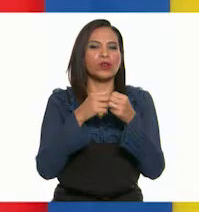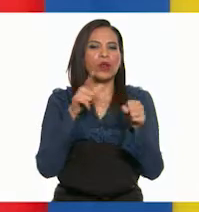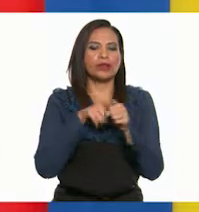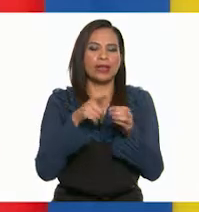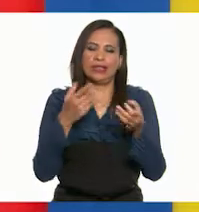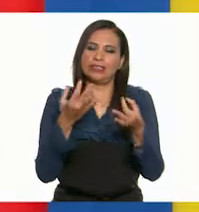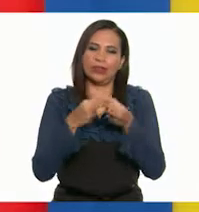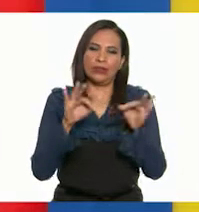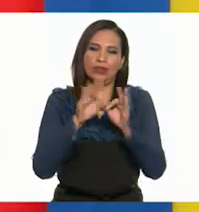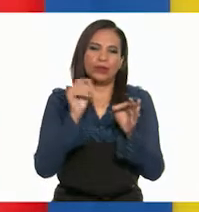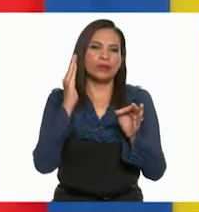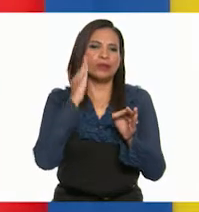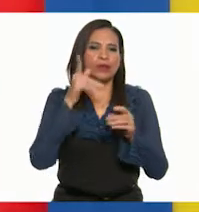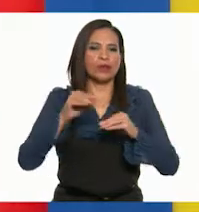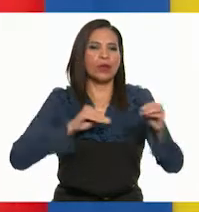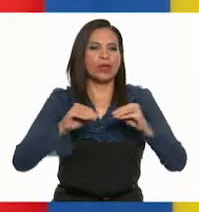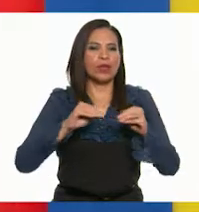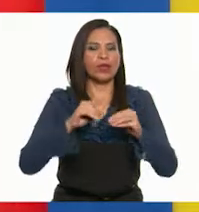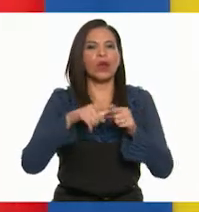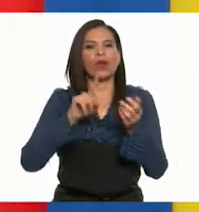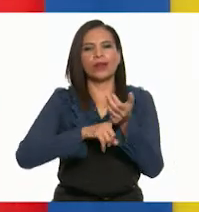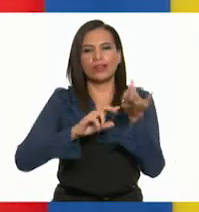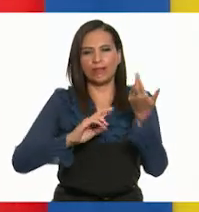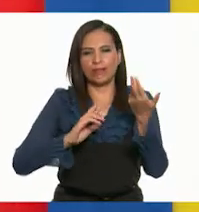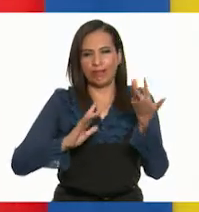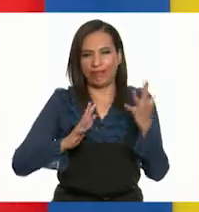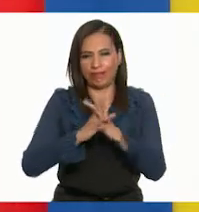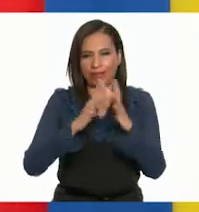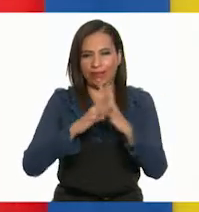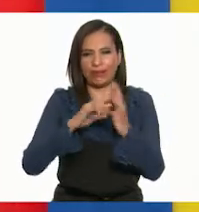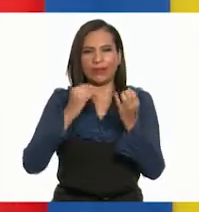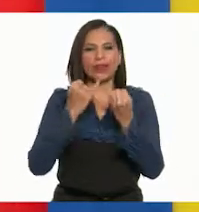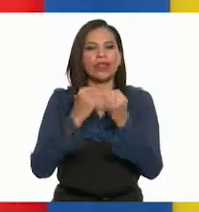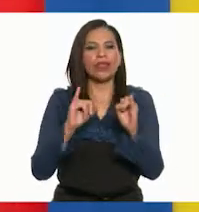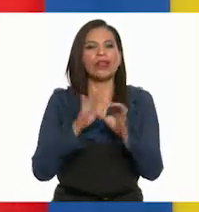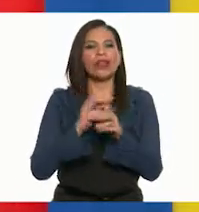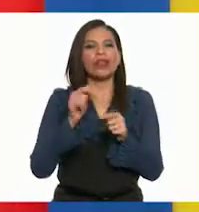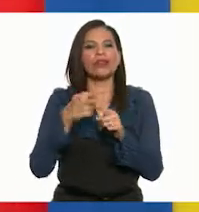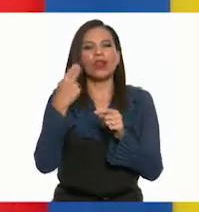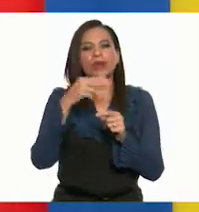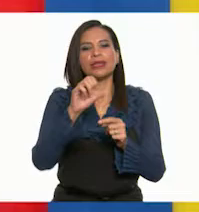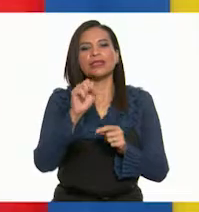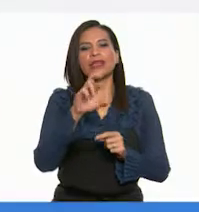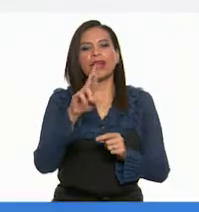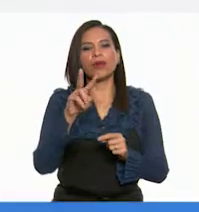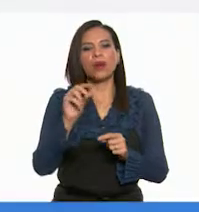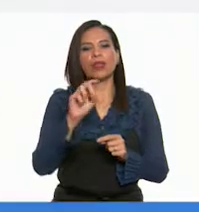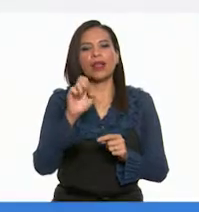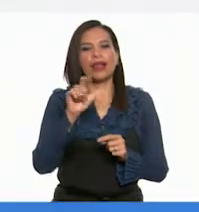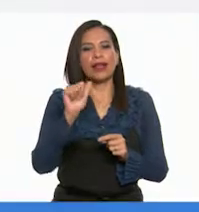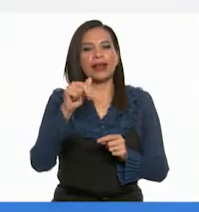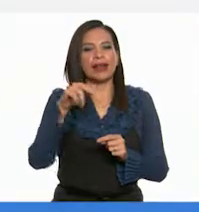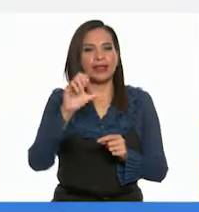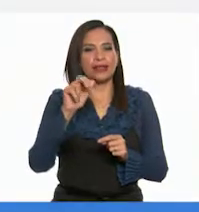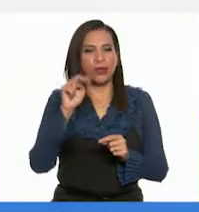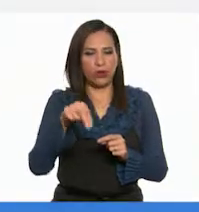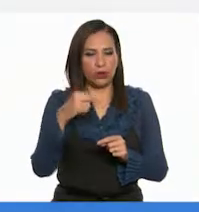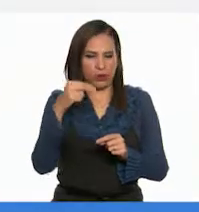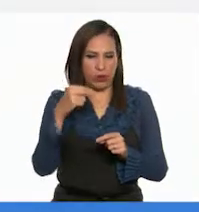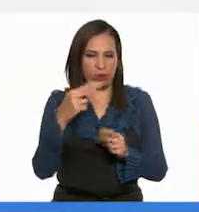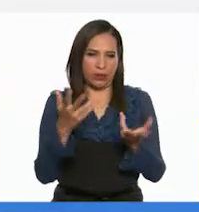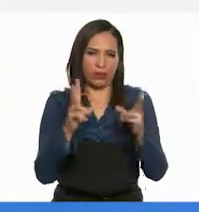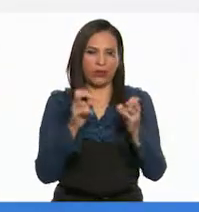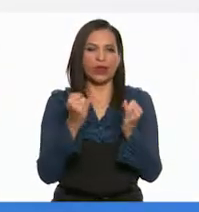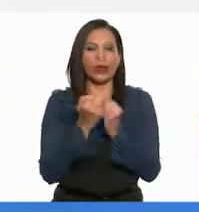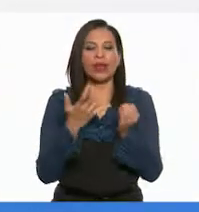movimiento insurgente. Este título me recuerda que también es conocido como el Siervo de la Nación. Así es, en efecto,